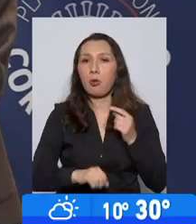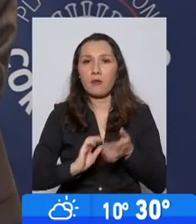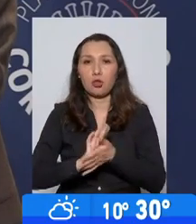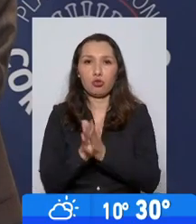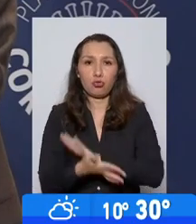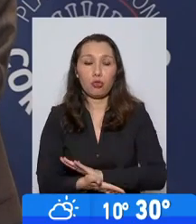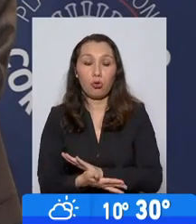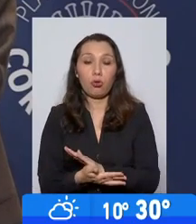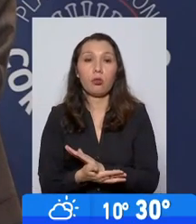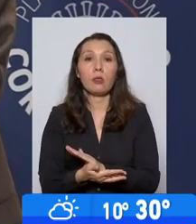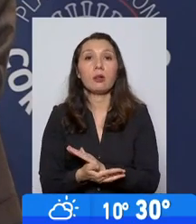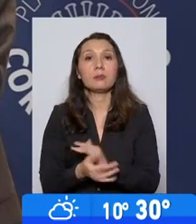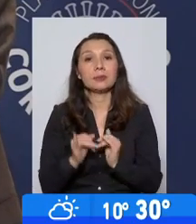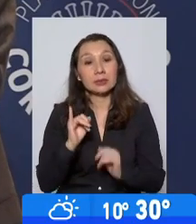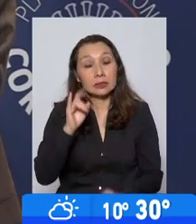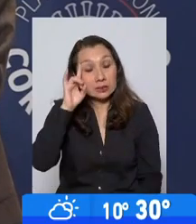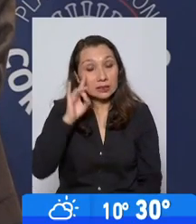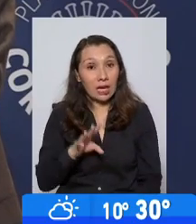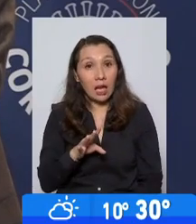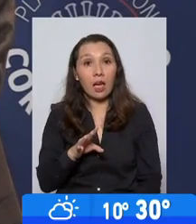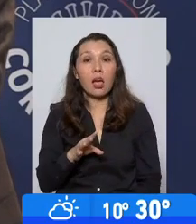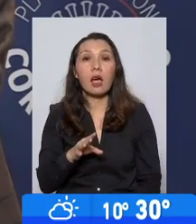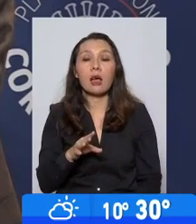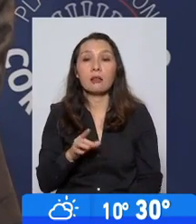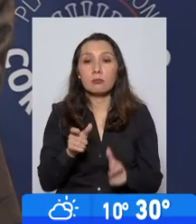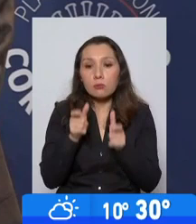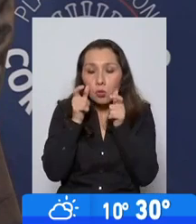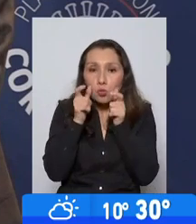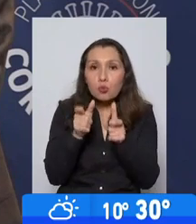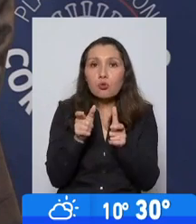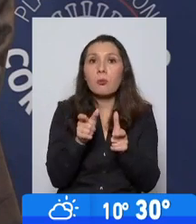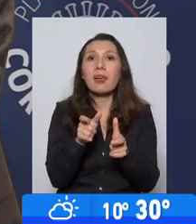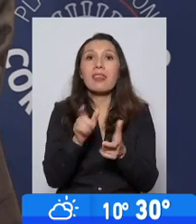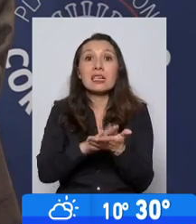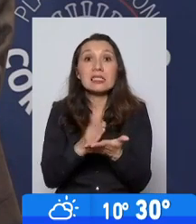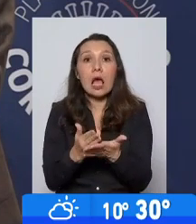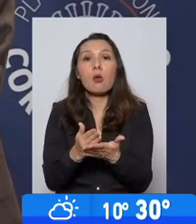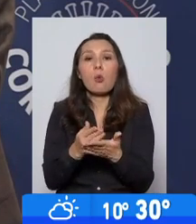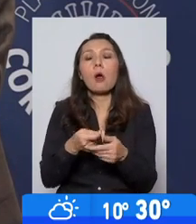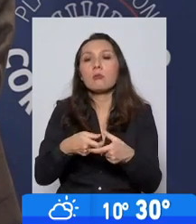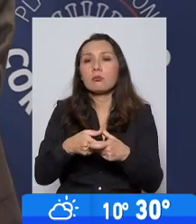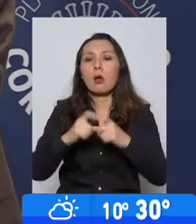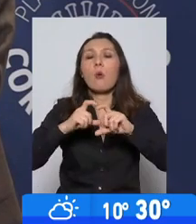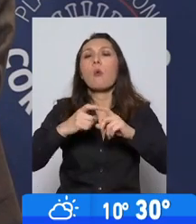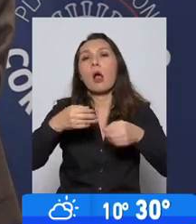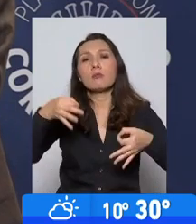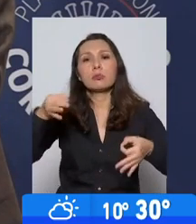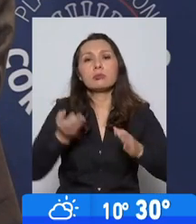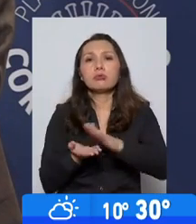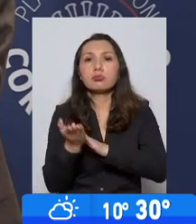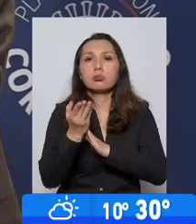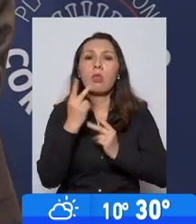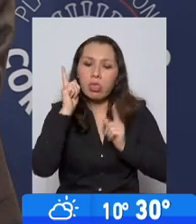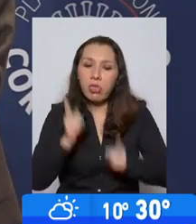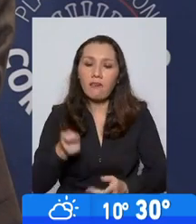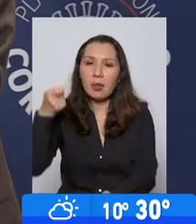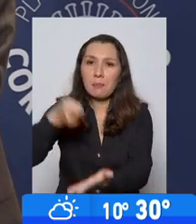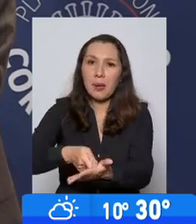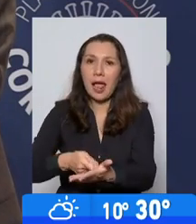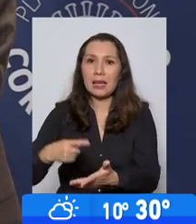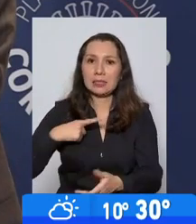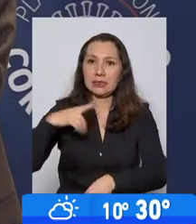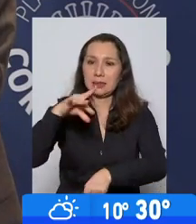todas. Sabemos que la Super de Salud sacó una circular para el pago de las licencias médicas en forma oportuna,